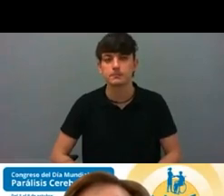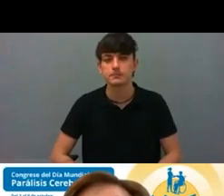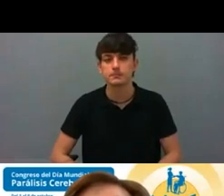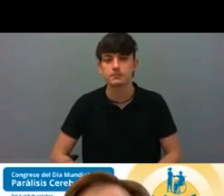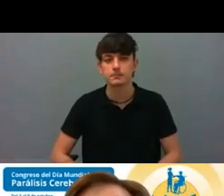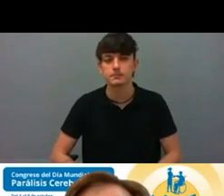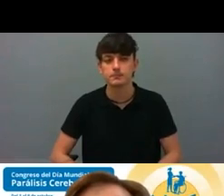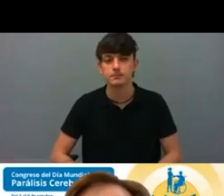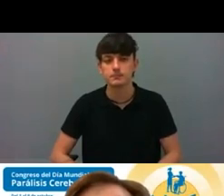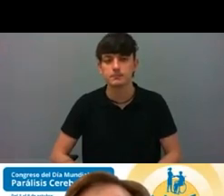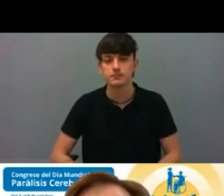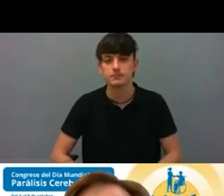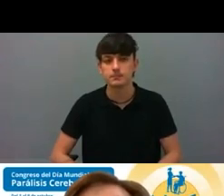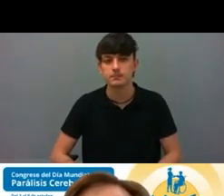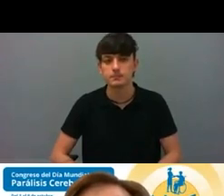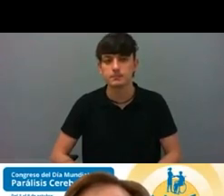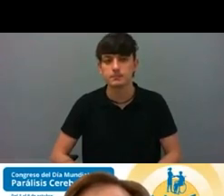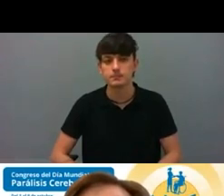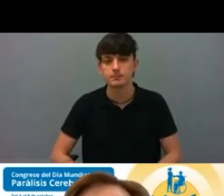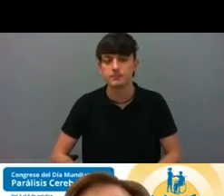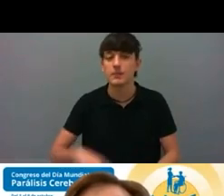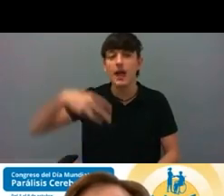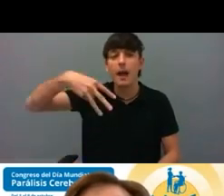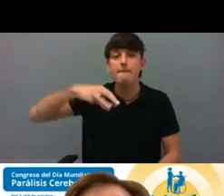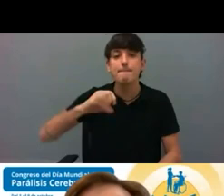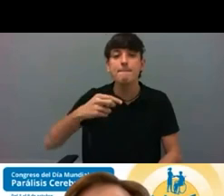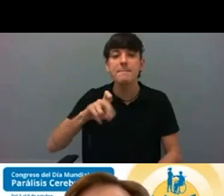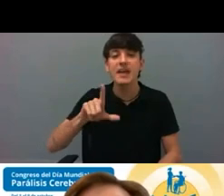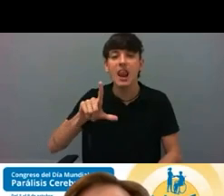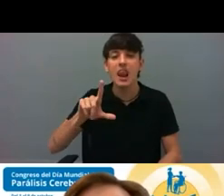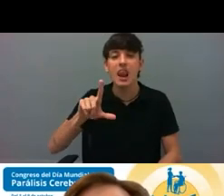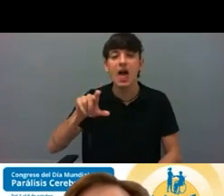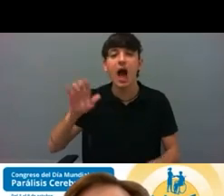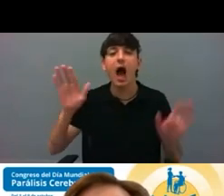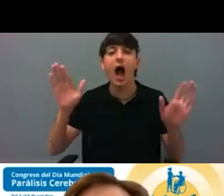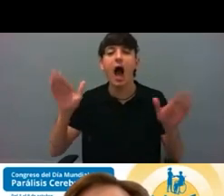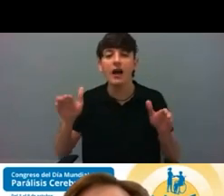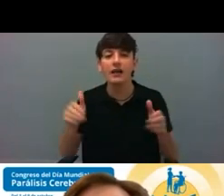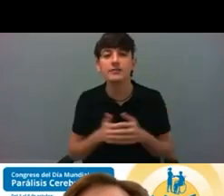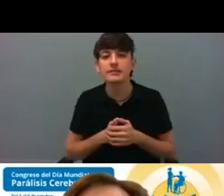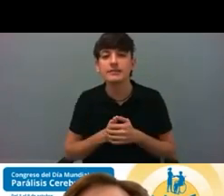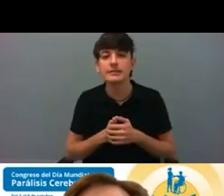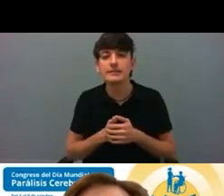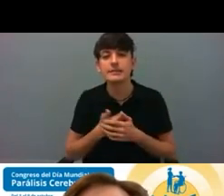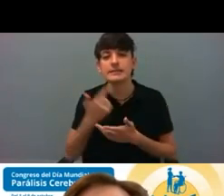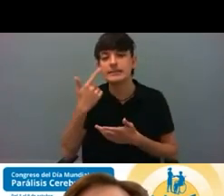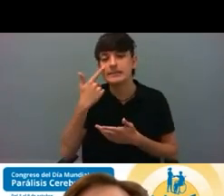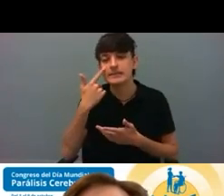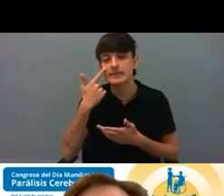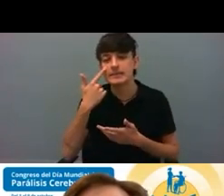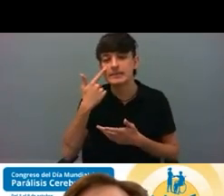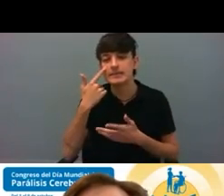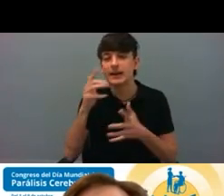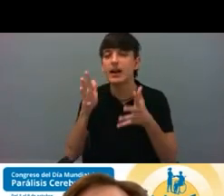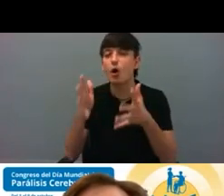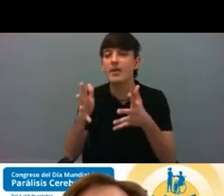Uh-huh. ¿Cómo es la experiencia de apoyo? En tu caso, Miguel Ángel, ¿qué recomendación le darías a Elisa en relación a los grupos de ayuda